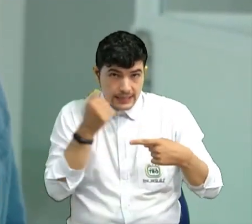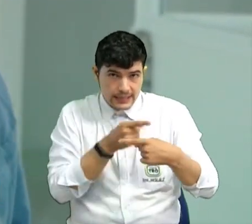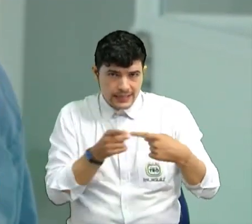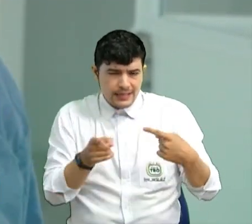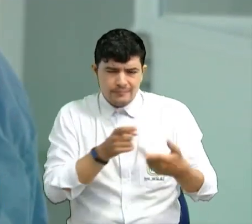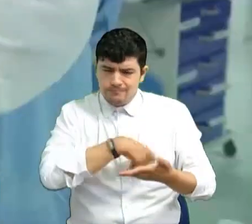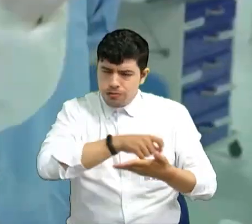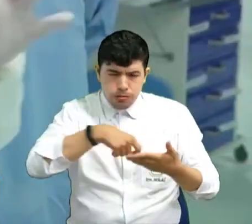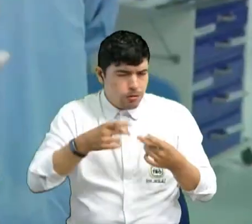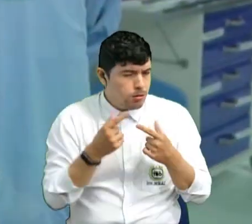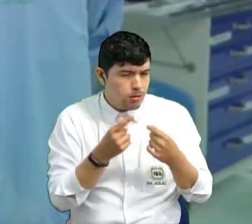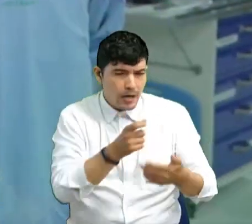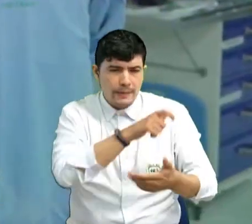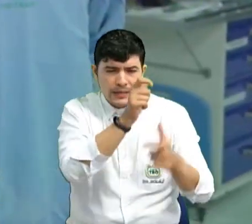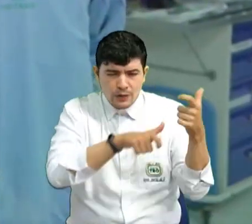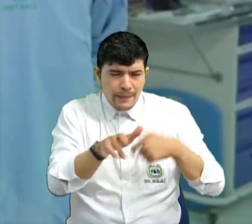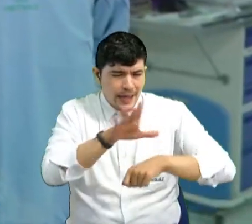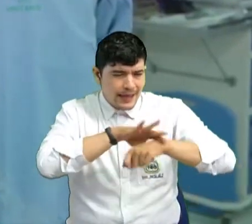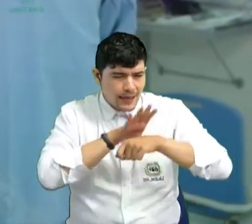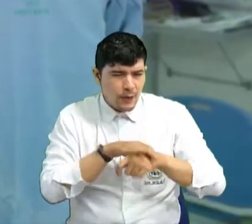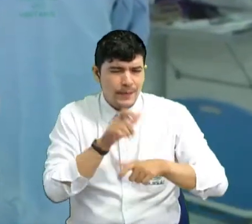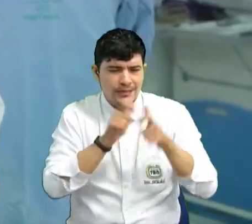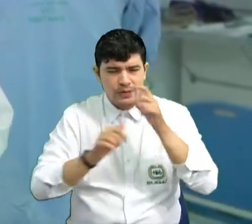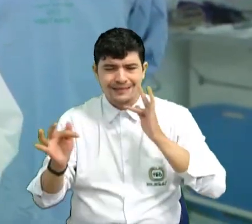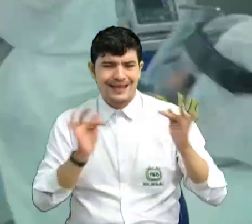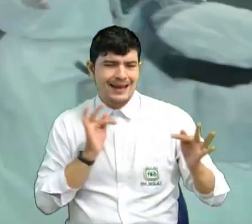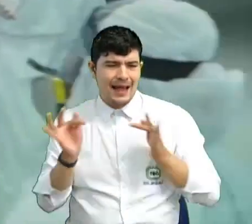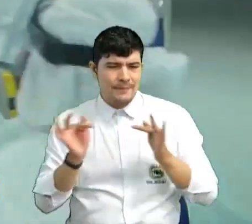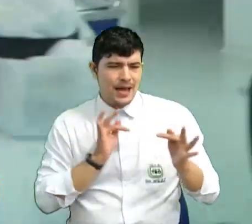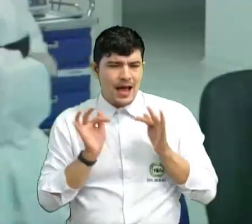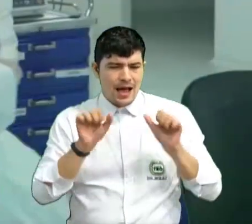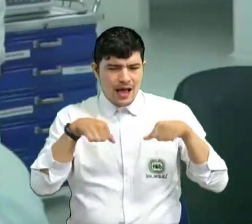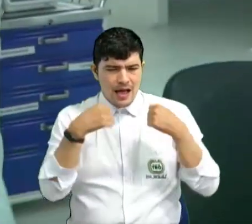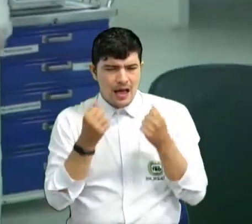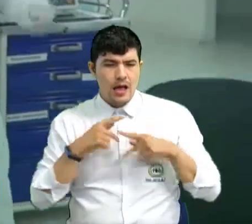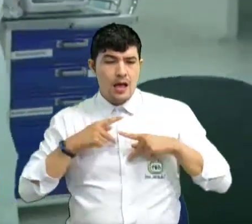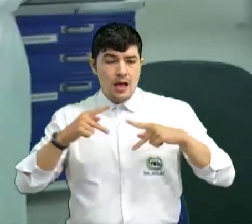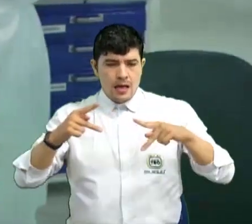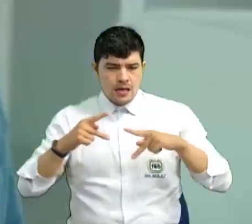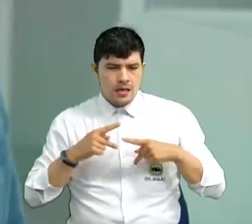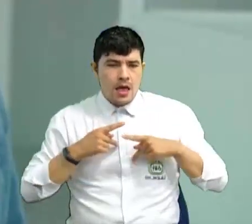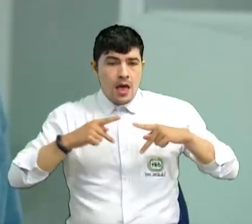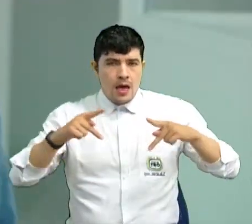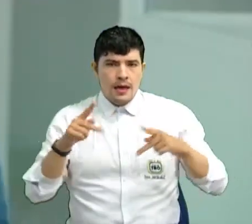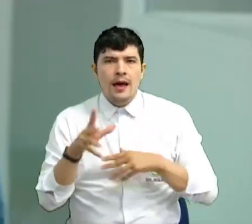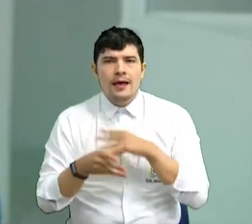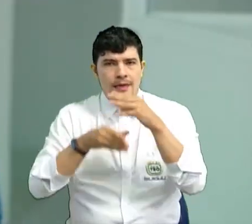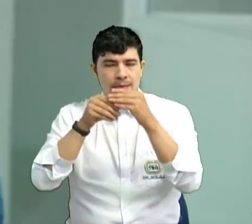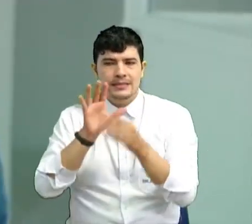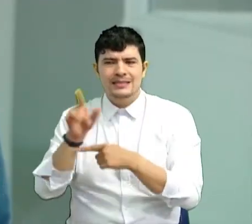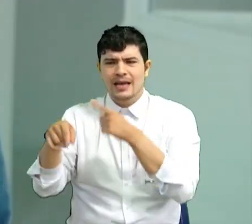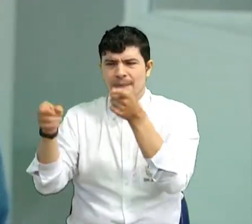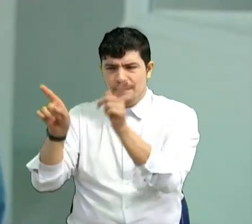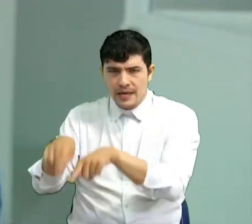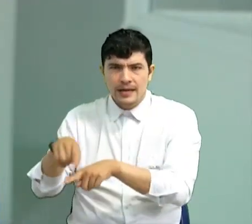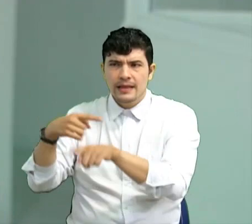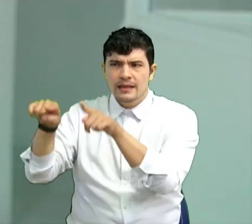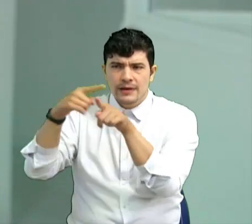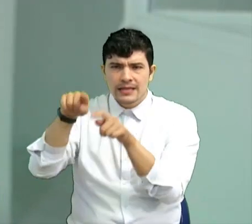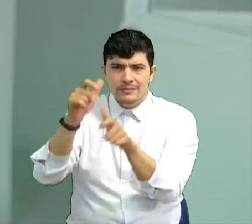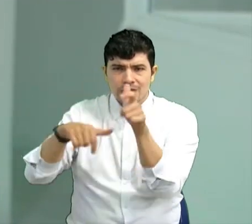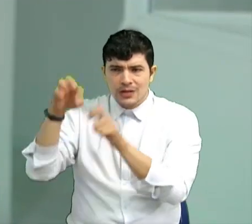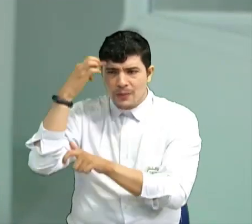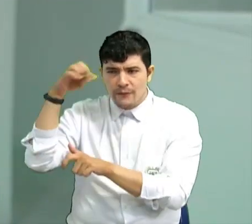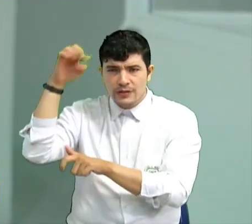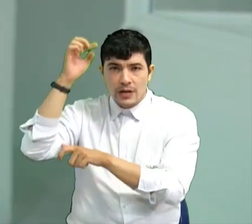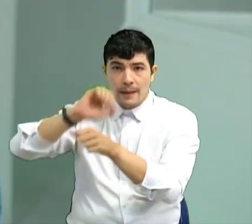Médicos, auxiliares, fisioterapeutas, sobre todo la parte de terapia respiratoria, buscando el apoyo también de otros especialistas